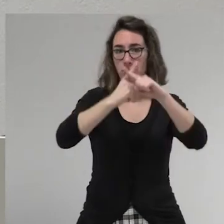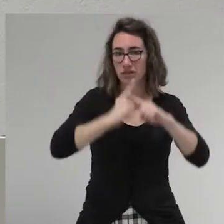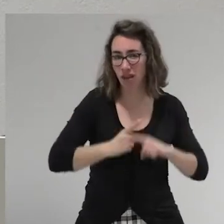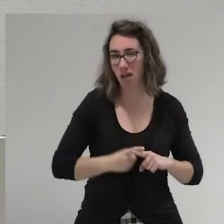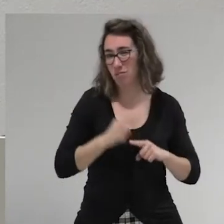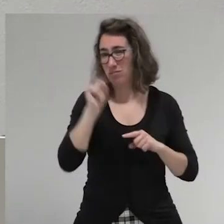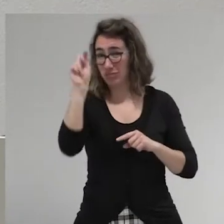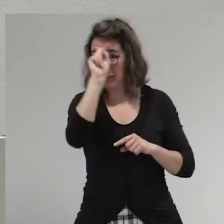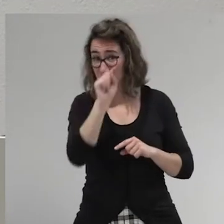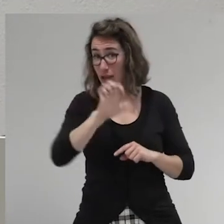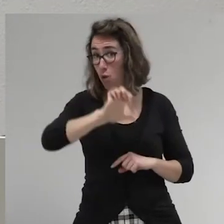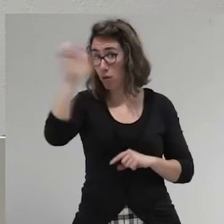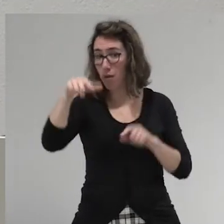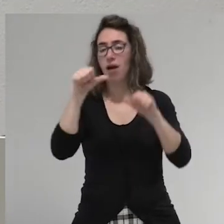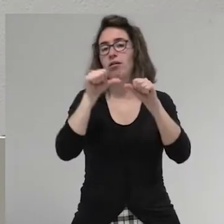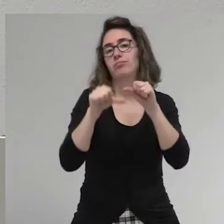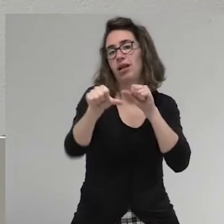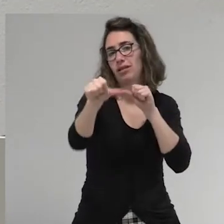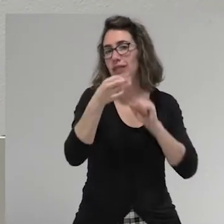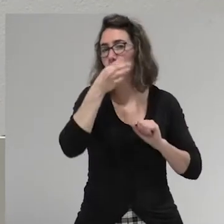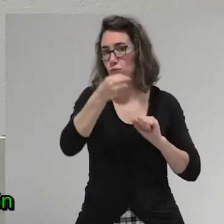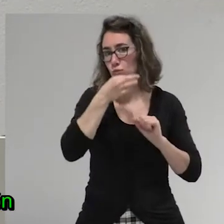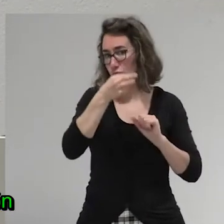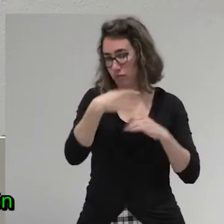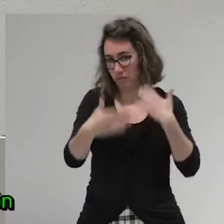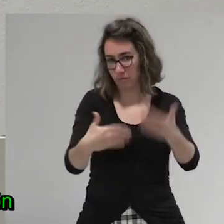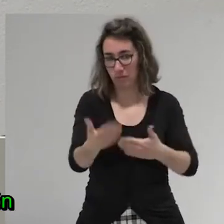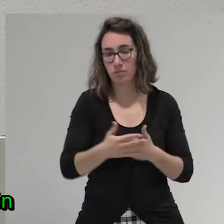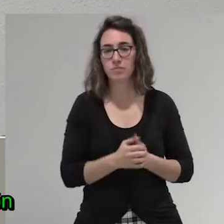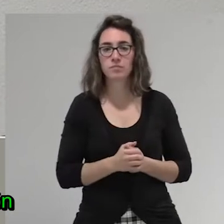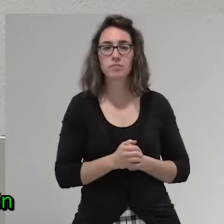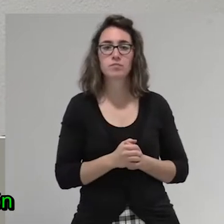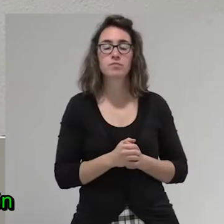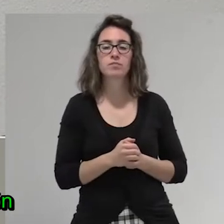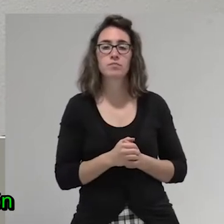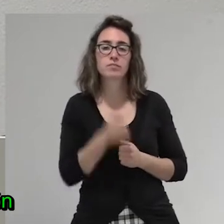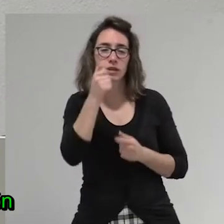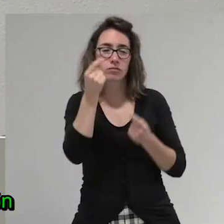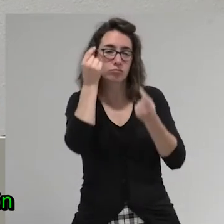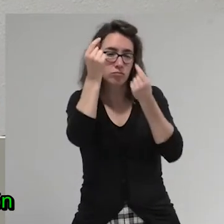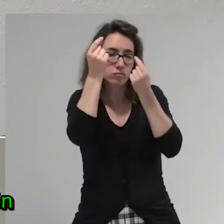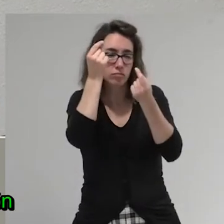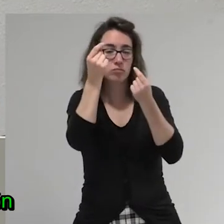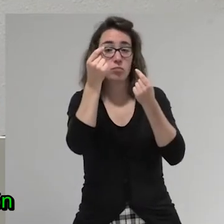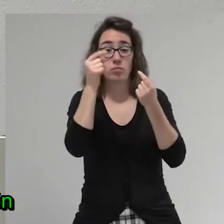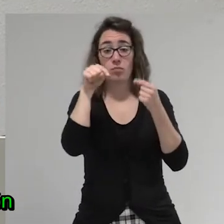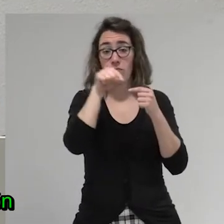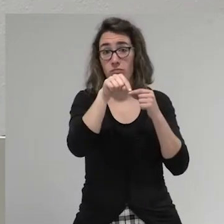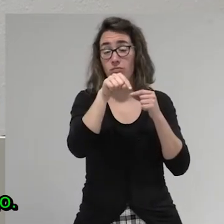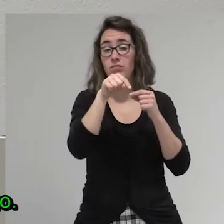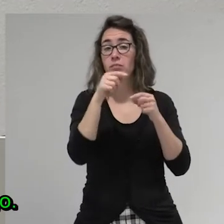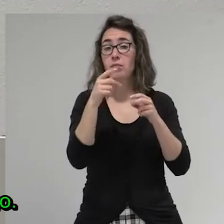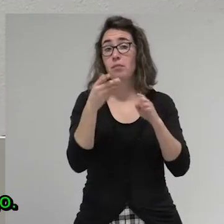varios en suelo europeo, ¿no? En lo concreto, lo que son estas políticas de